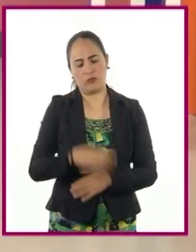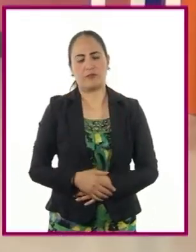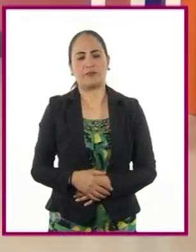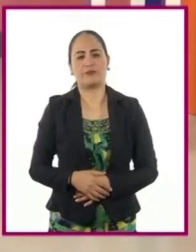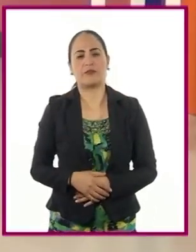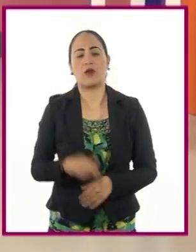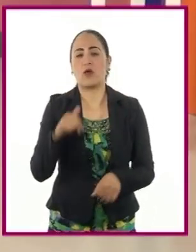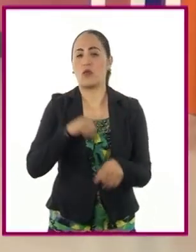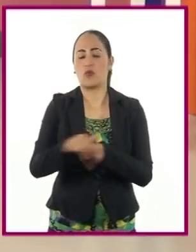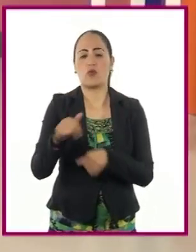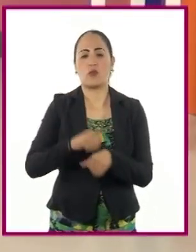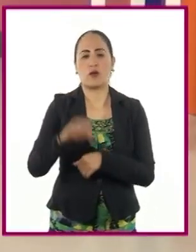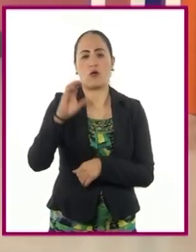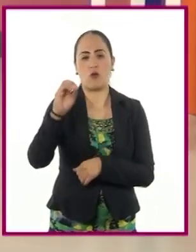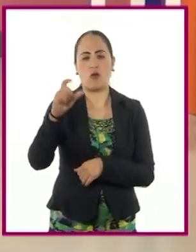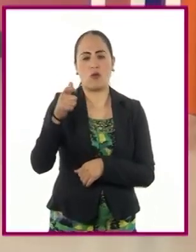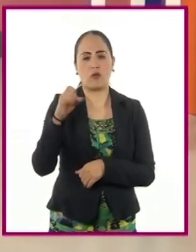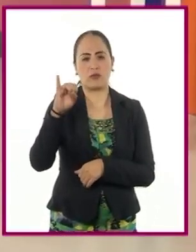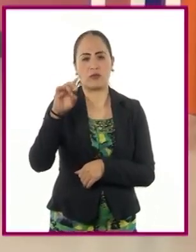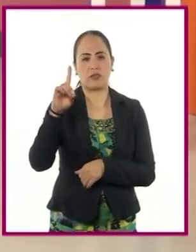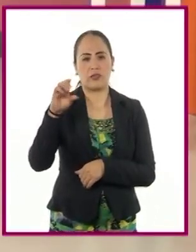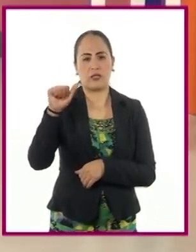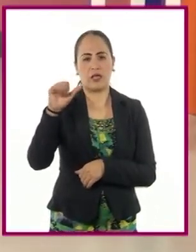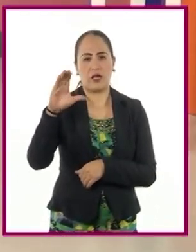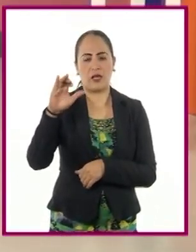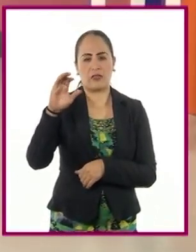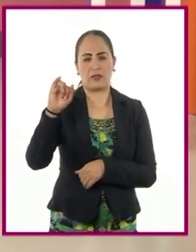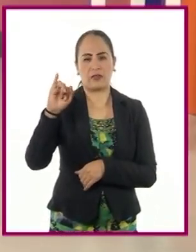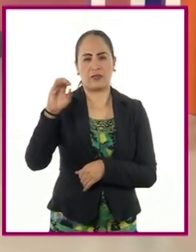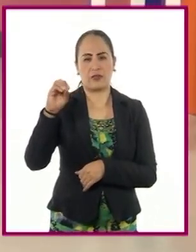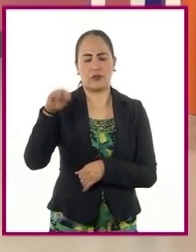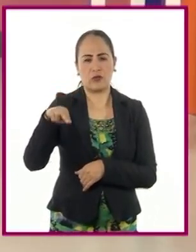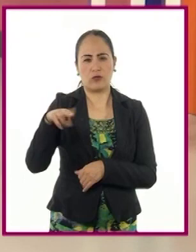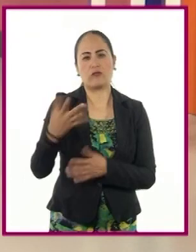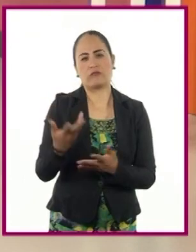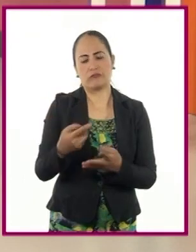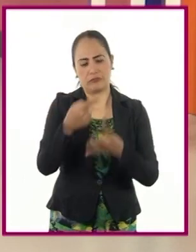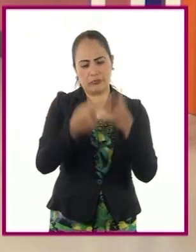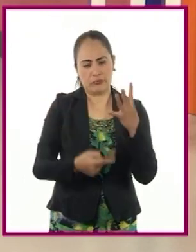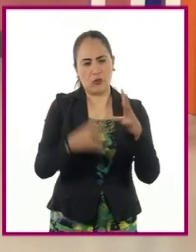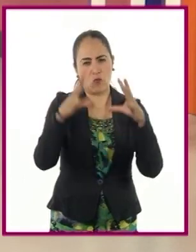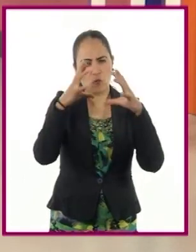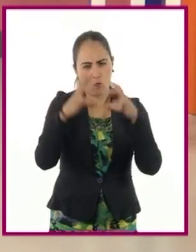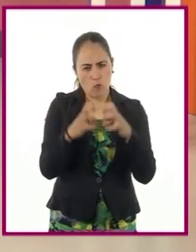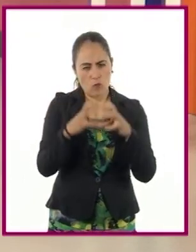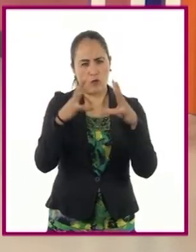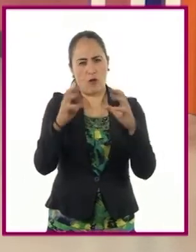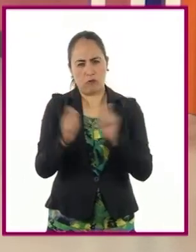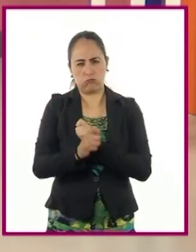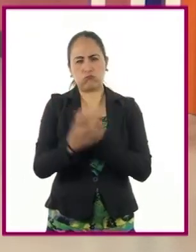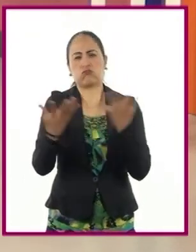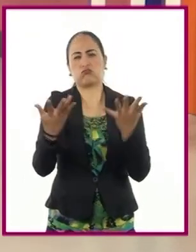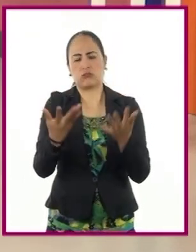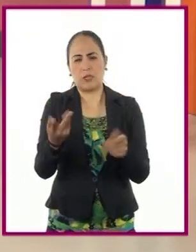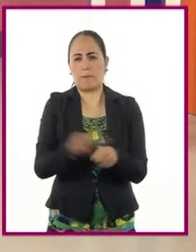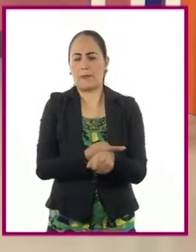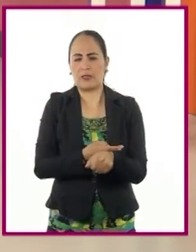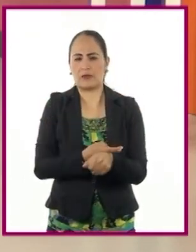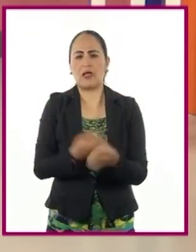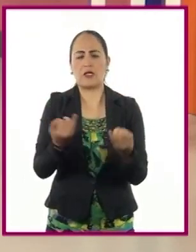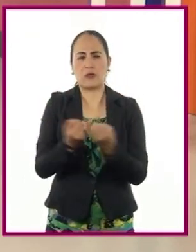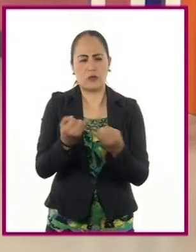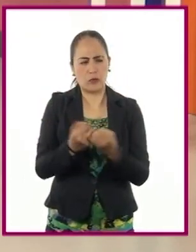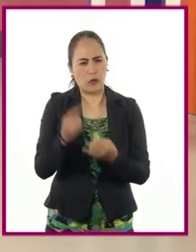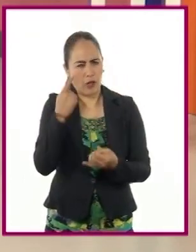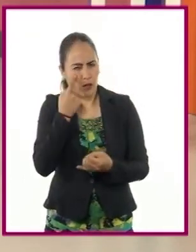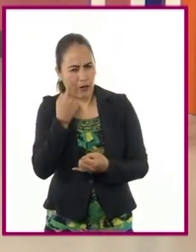de oxidación permite predecir la reacción de oxidación y de reducción entre los elementos, así como su comportamiento